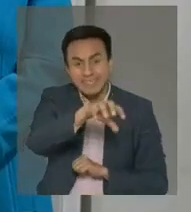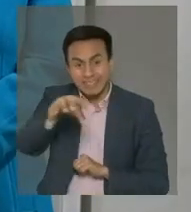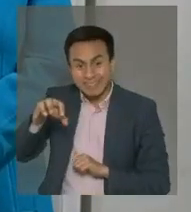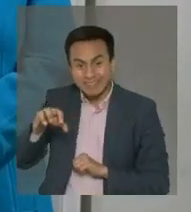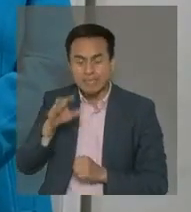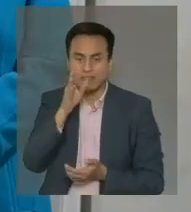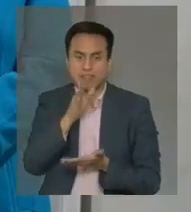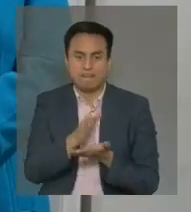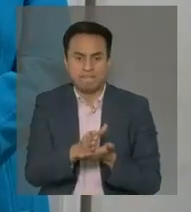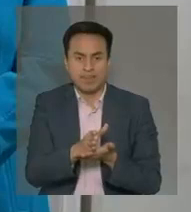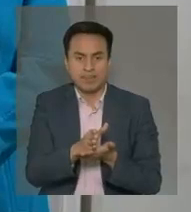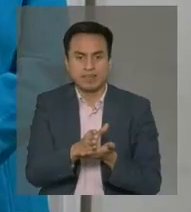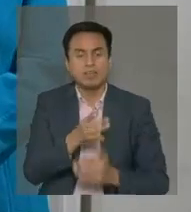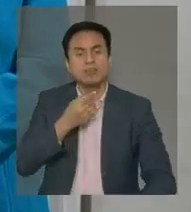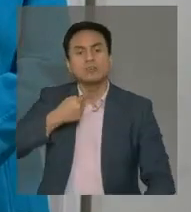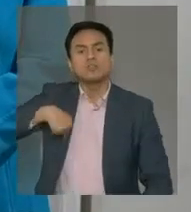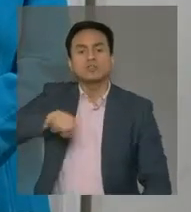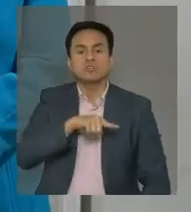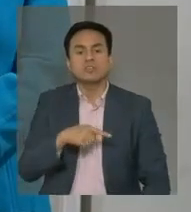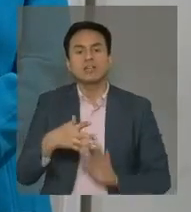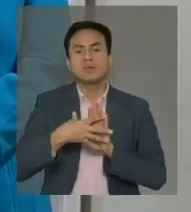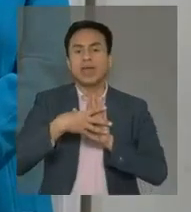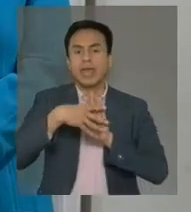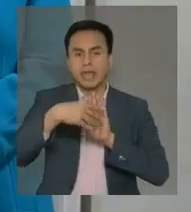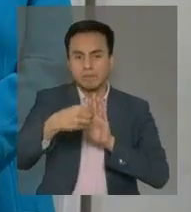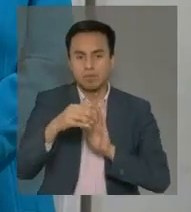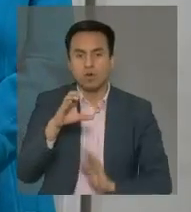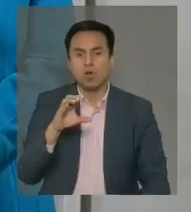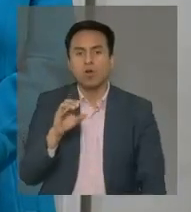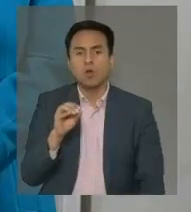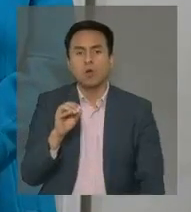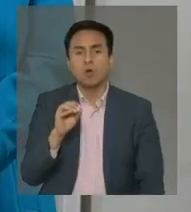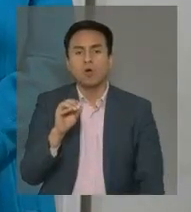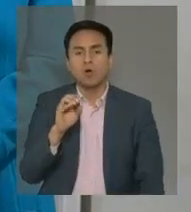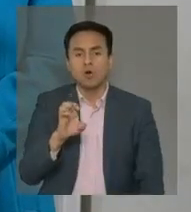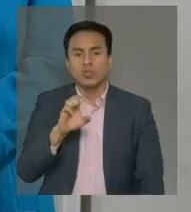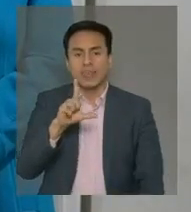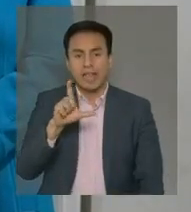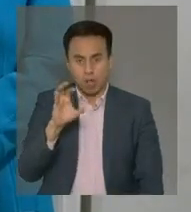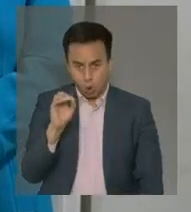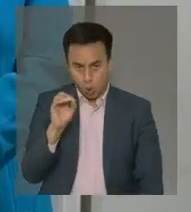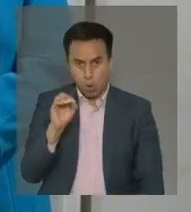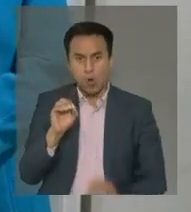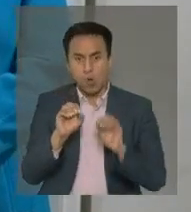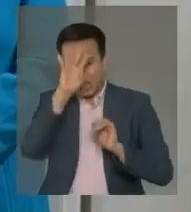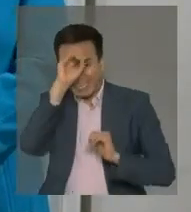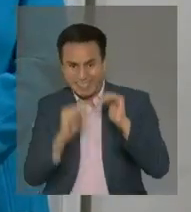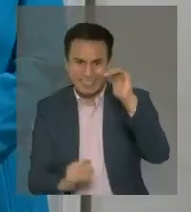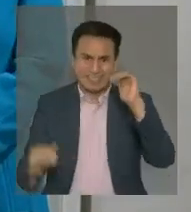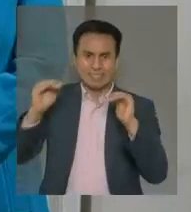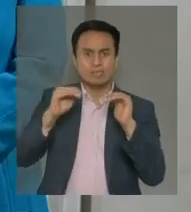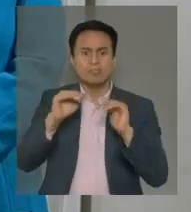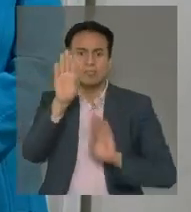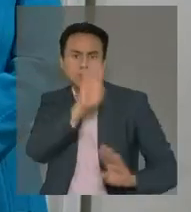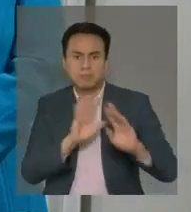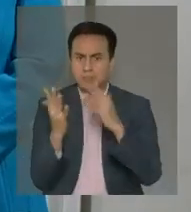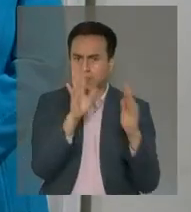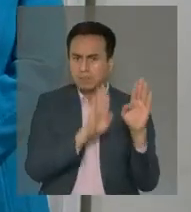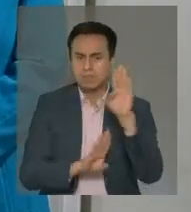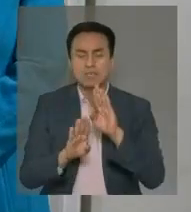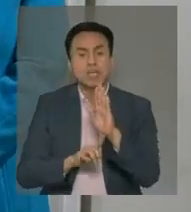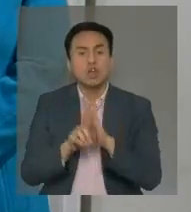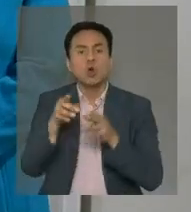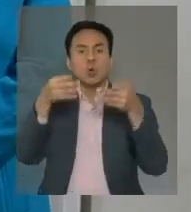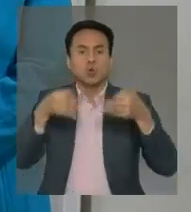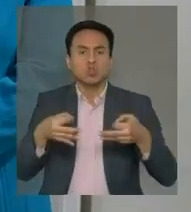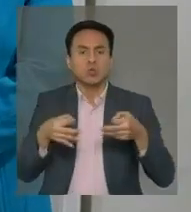deber y eso lo que estamos también tratando de dar el ejemplo con codelco de elevar sus estándares medioambientales no podemos tener un desarrollo justo